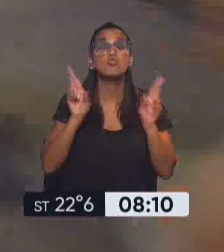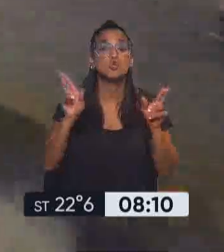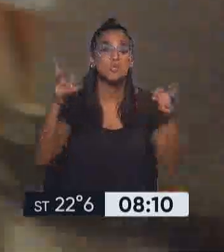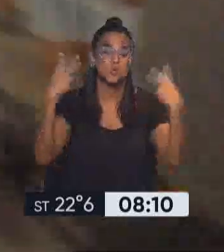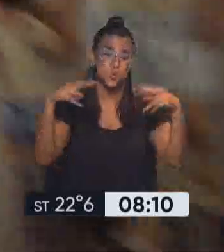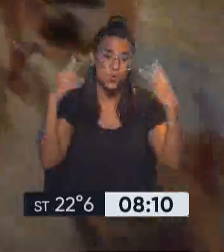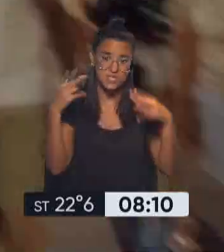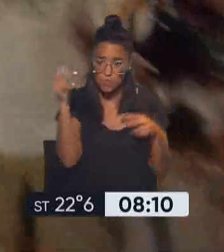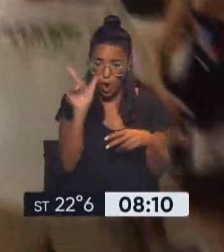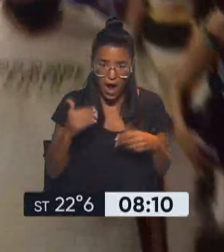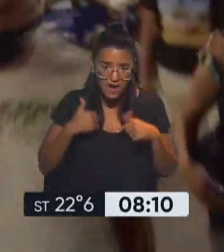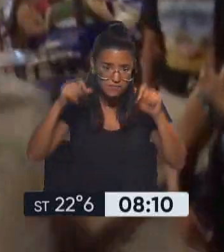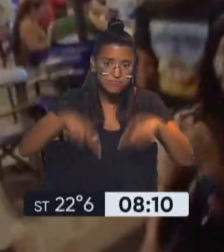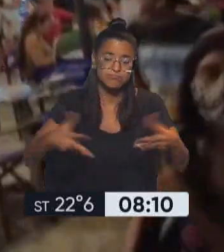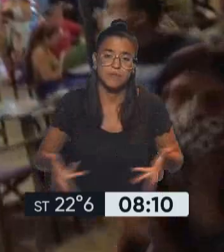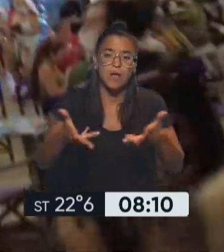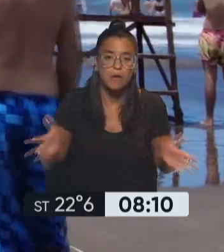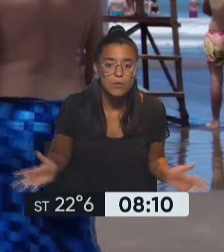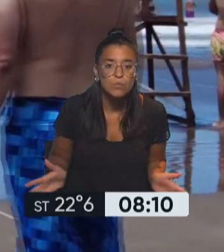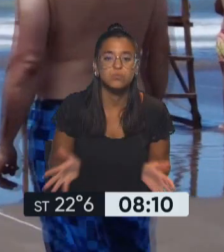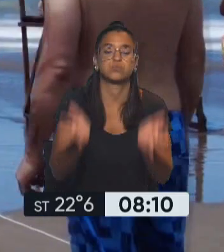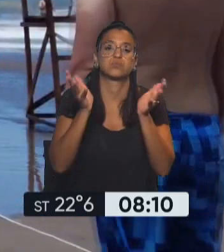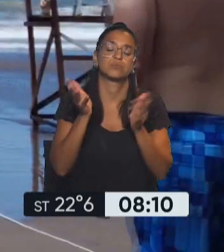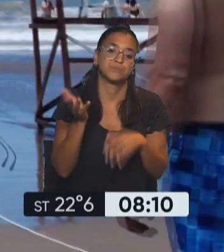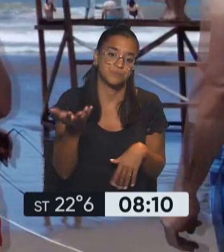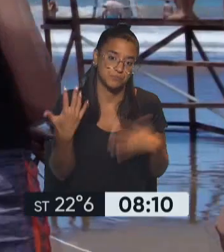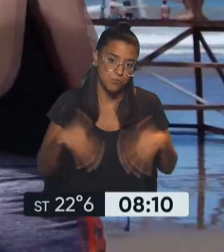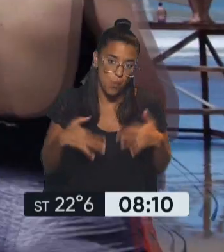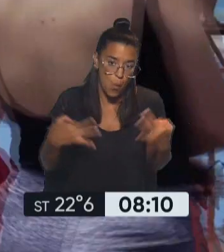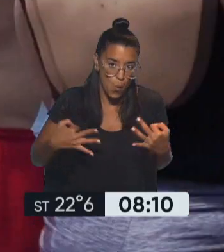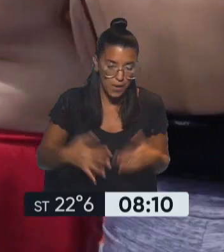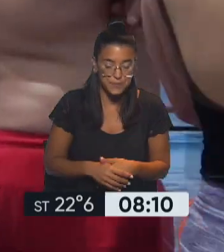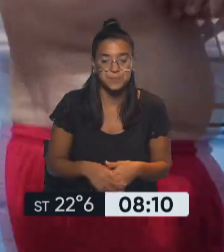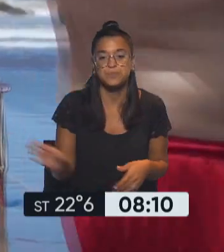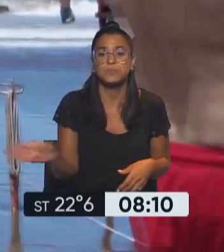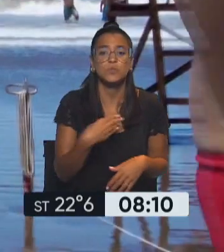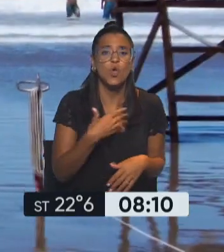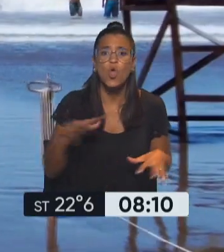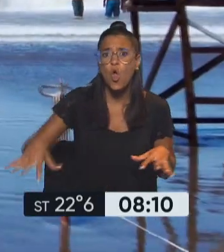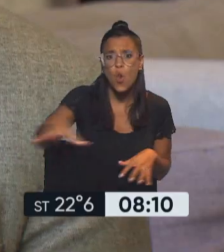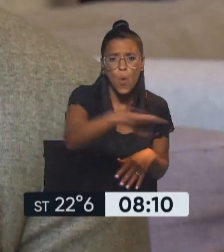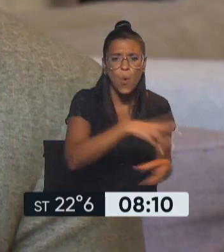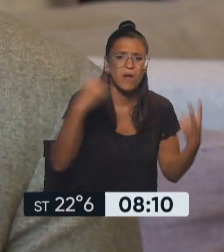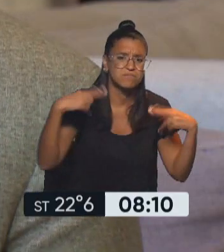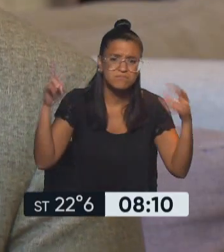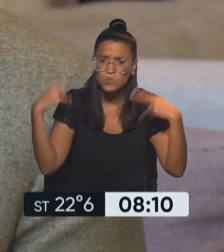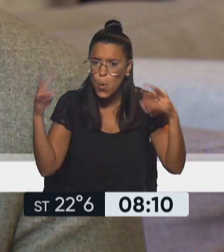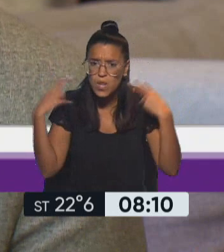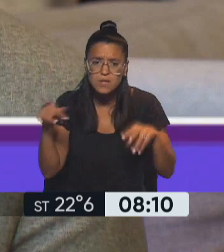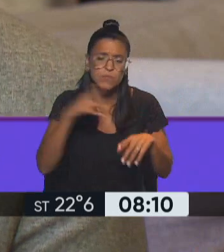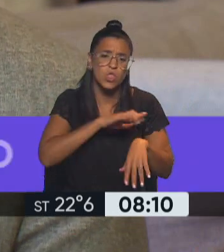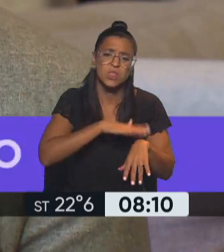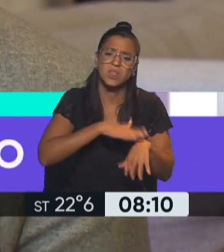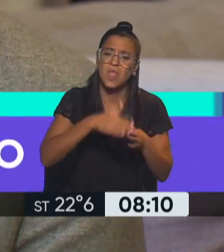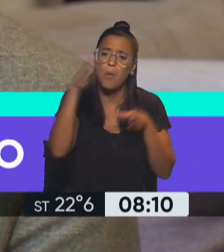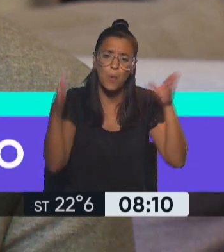interno argentino tiene una reactivación que supera las expectativas todos los destinos turísticos recreacionales están teniendo una temporada